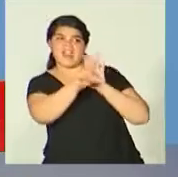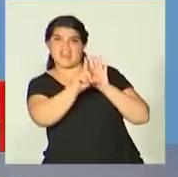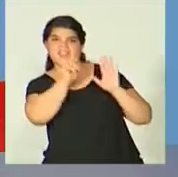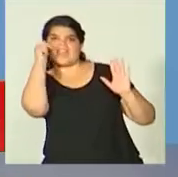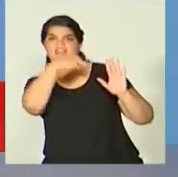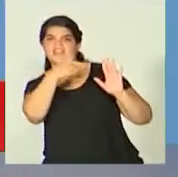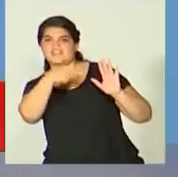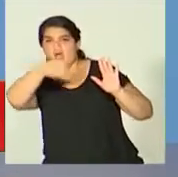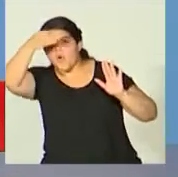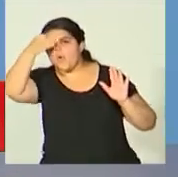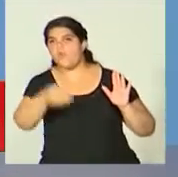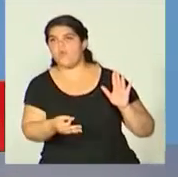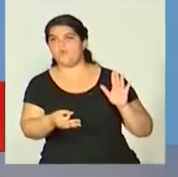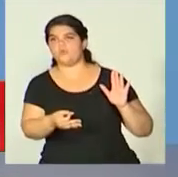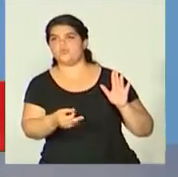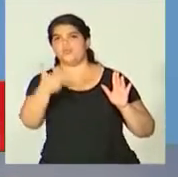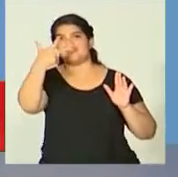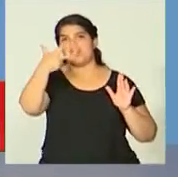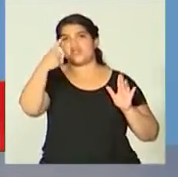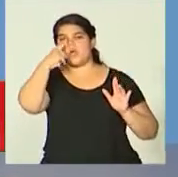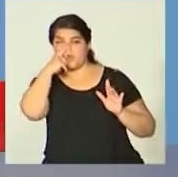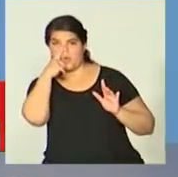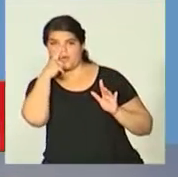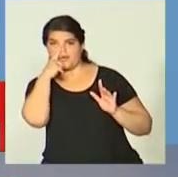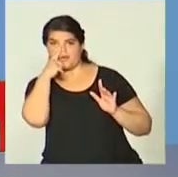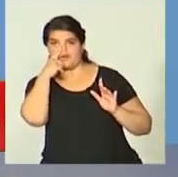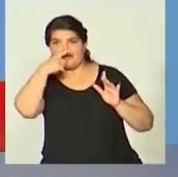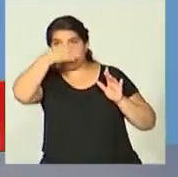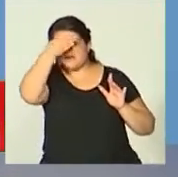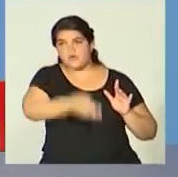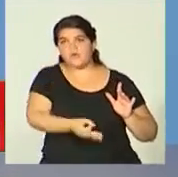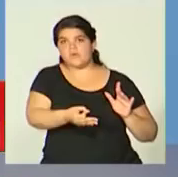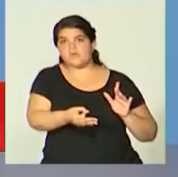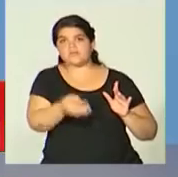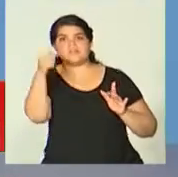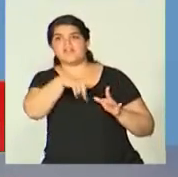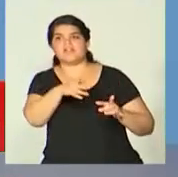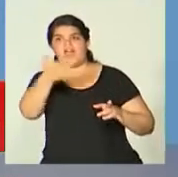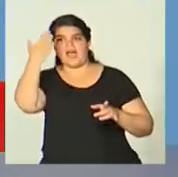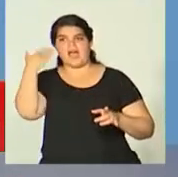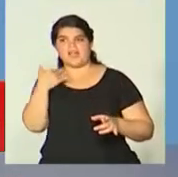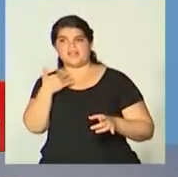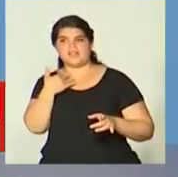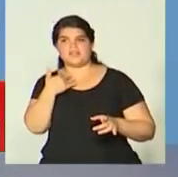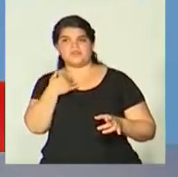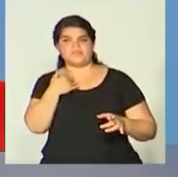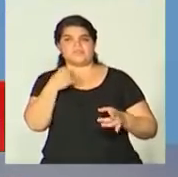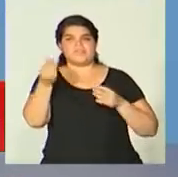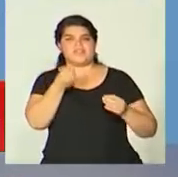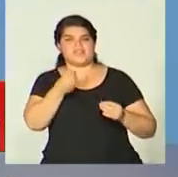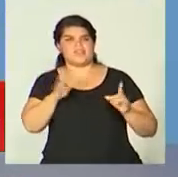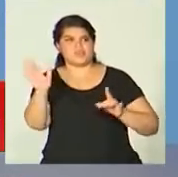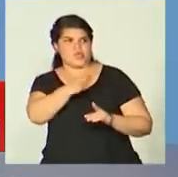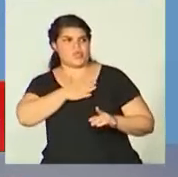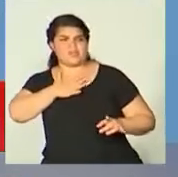sancionaron justo en el en el 3 de junio enmarcado que estaba incendiando de amor y no enseñando no dio pero con una sensibilización